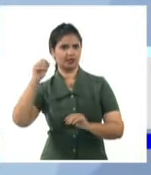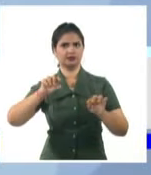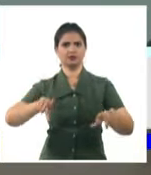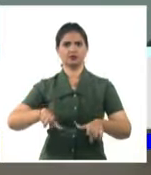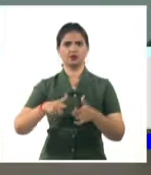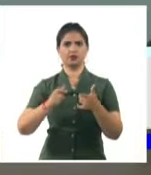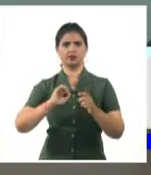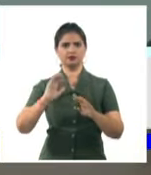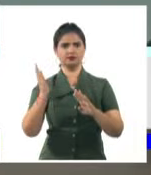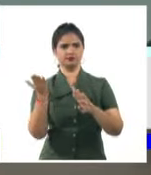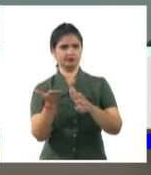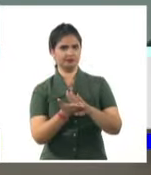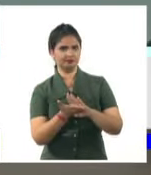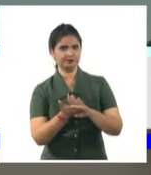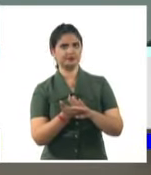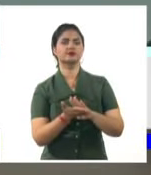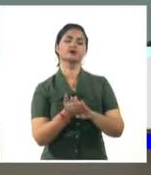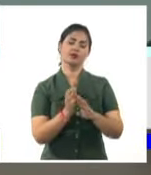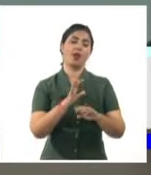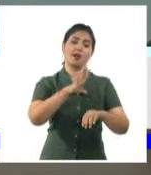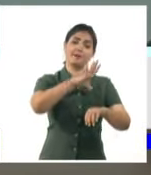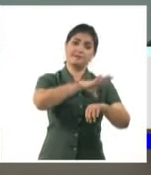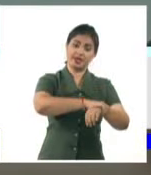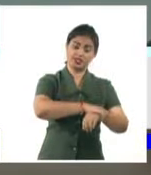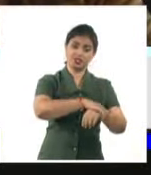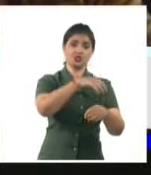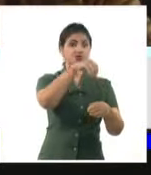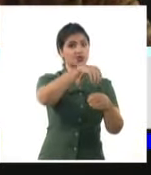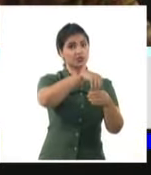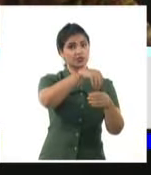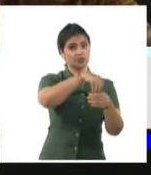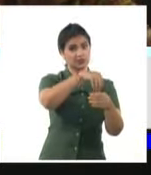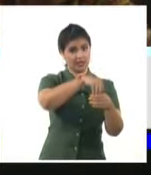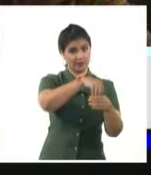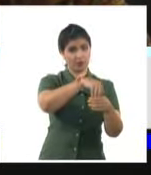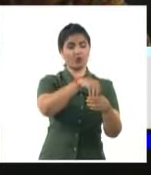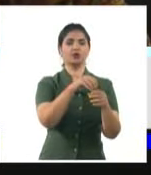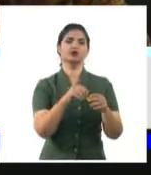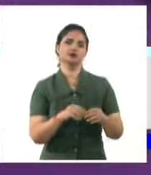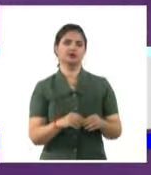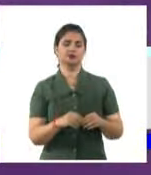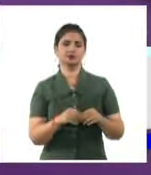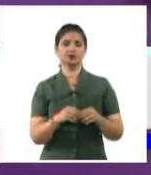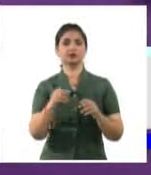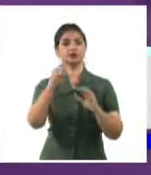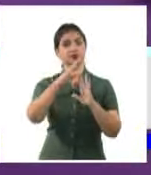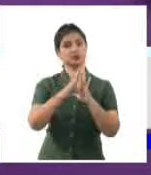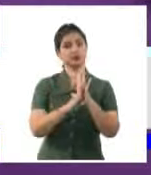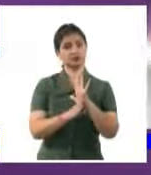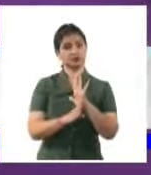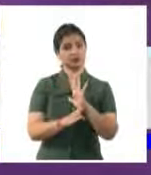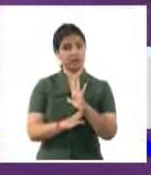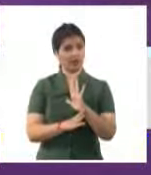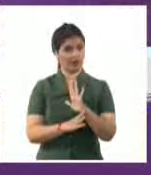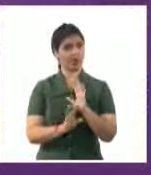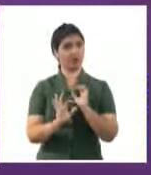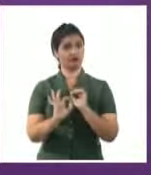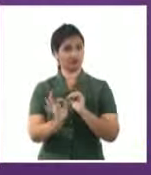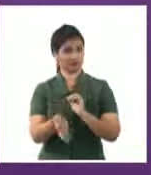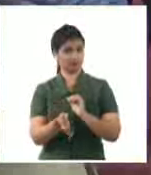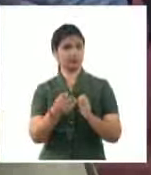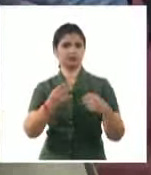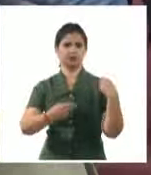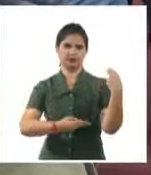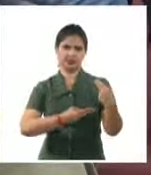sanciones penales en los establecimientos penitenciarios forma parte del perfeccionamiento legislativo que se lleva a cabo en